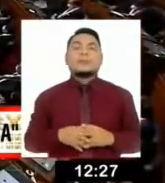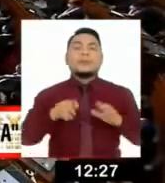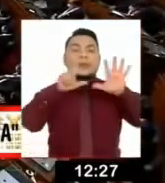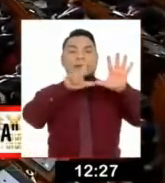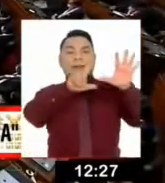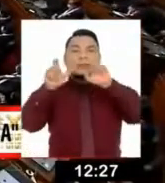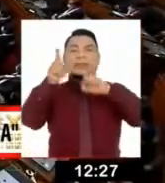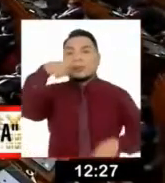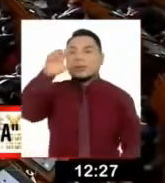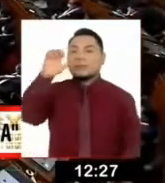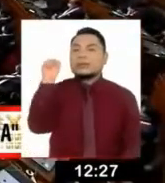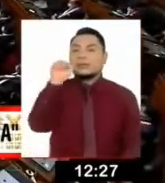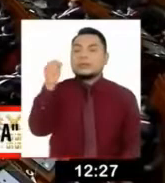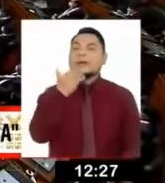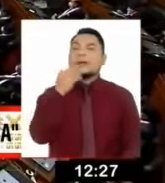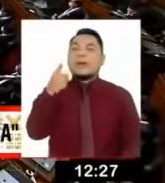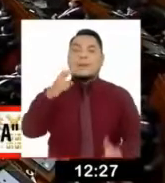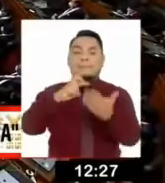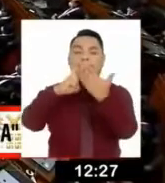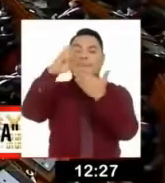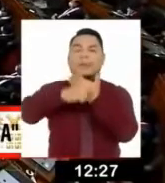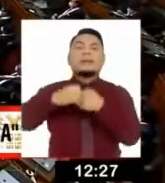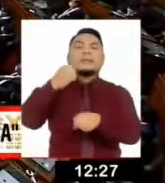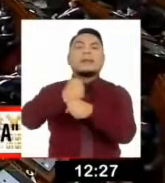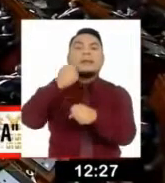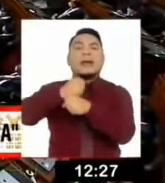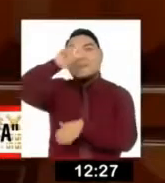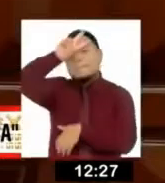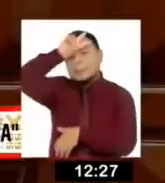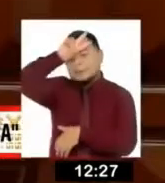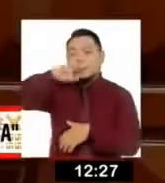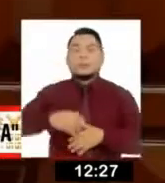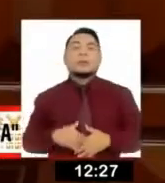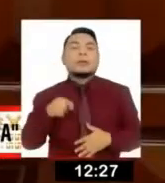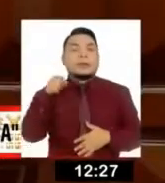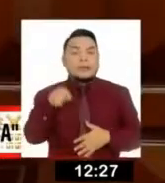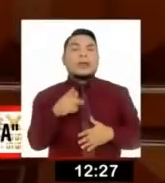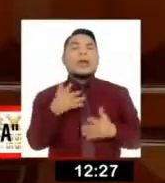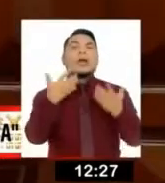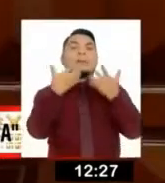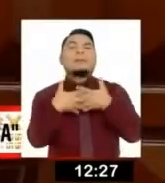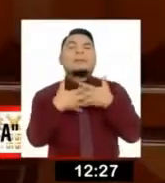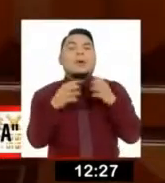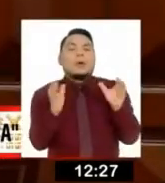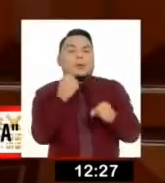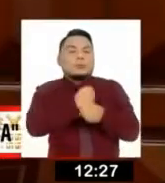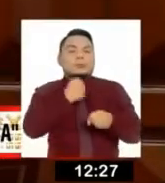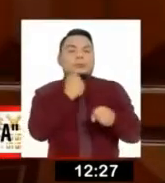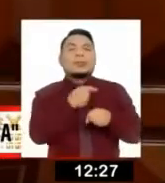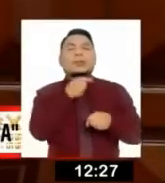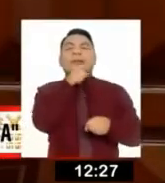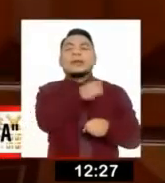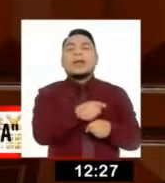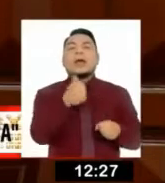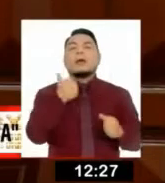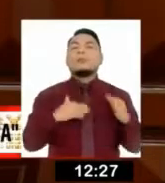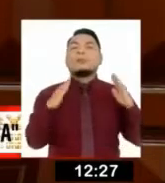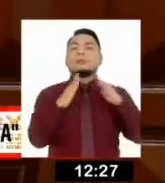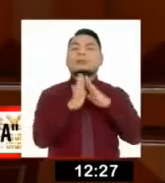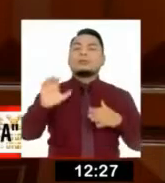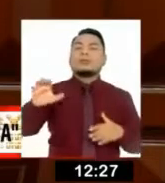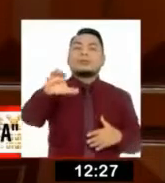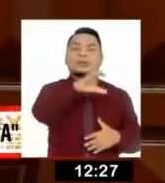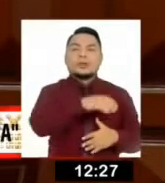$700 millones de soles para el programa Trabaja Perú, que pequeñas obras municipales intensivas,